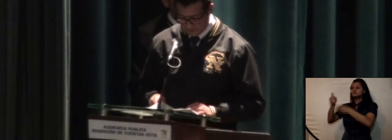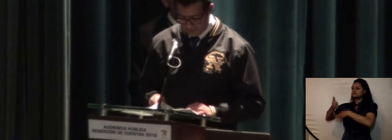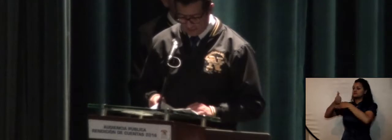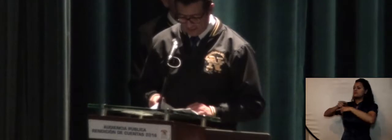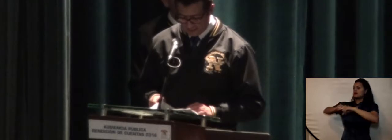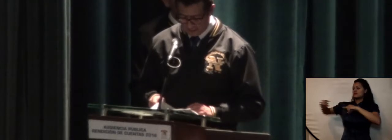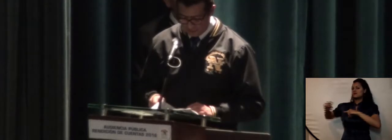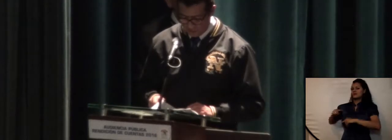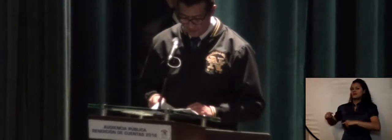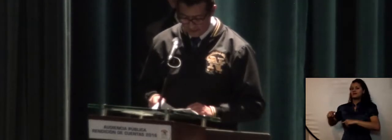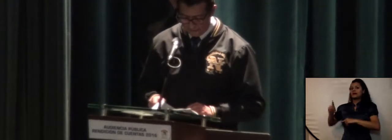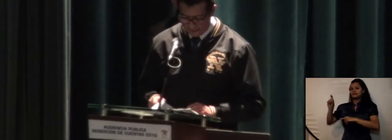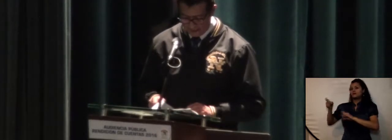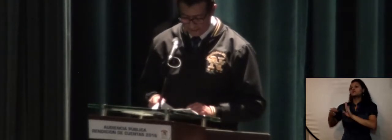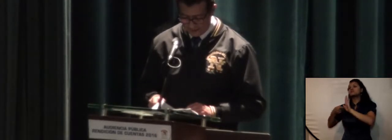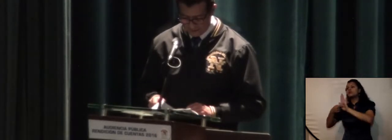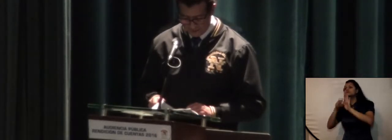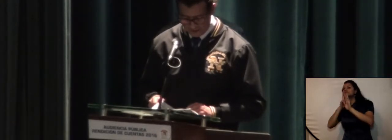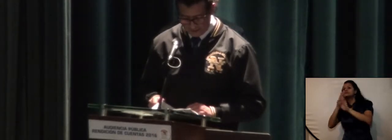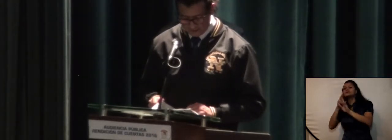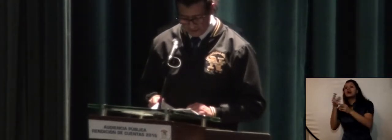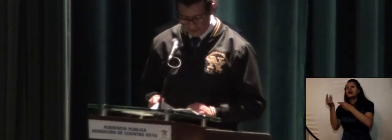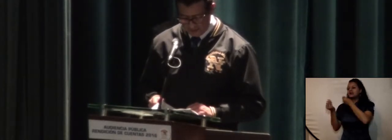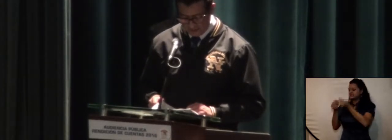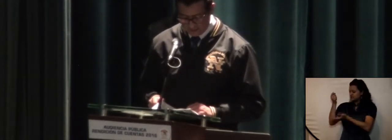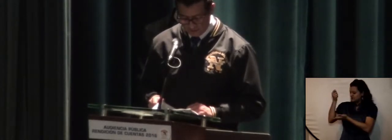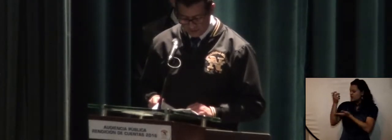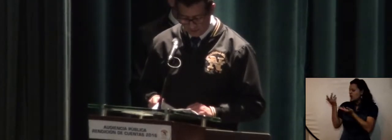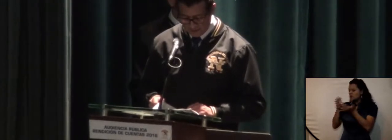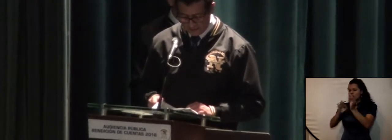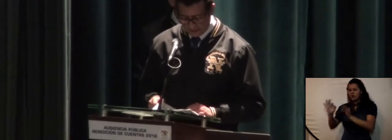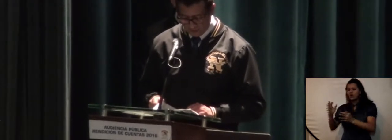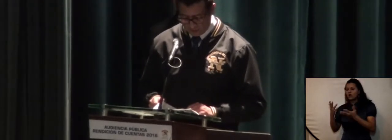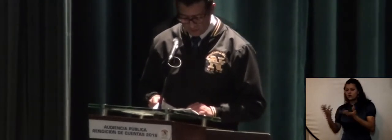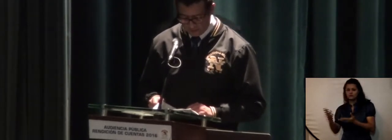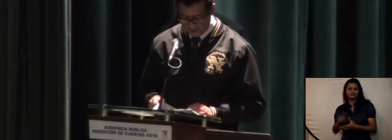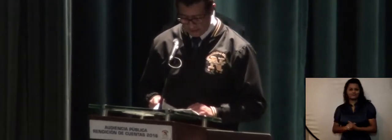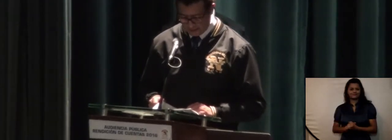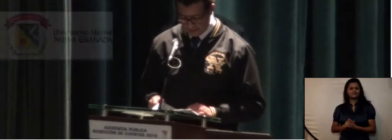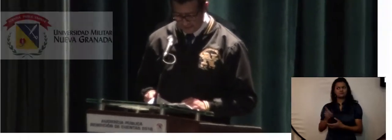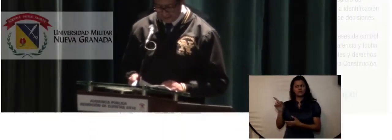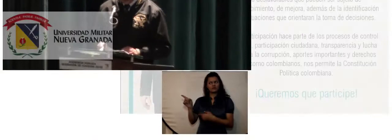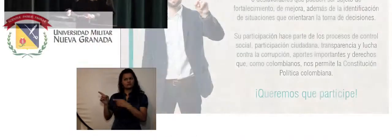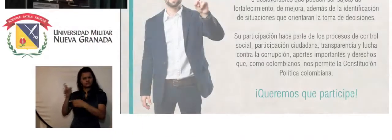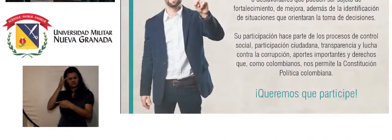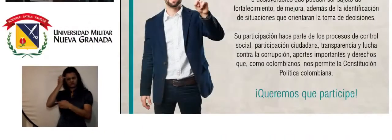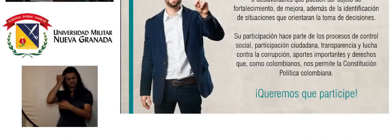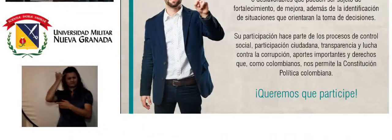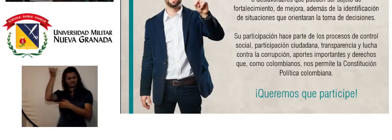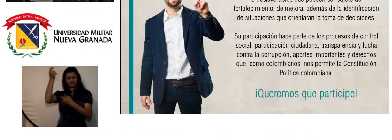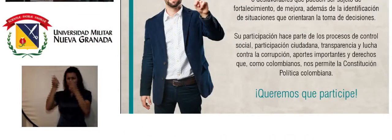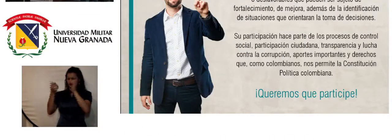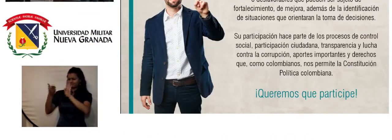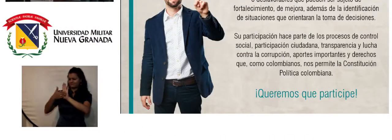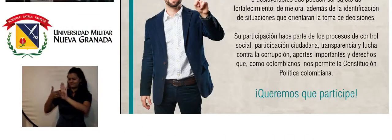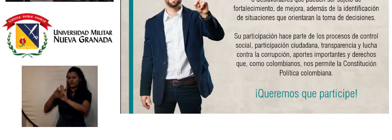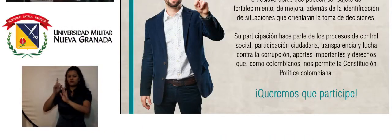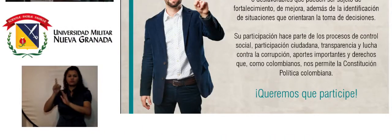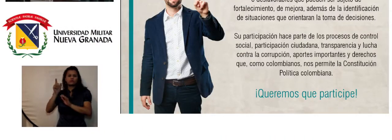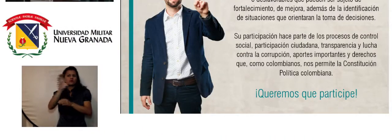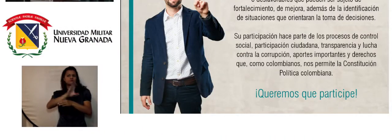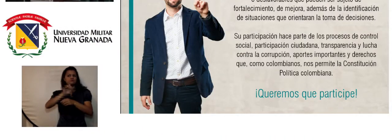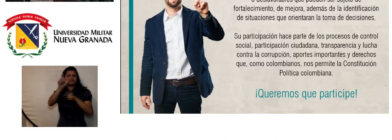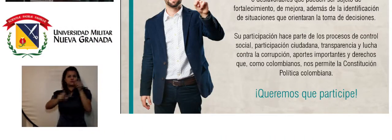de la Administración Pública ante la sociedad es consecuencia del control social que realizan los ciudadanos a través de